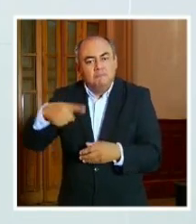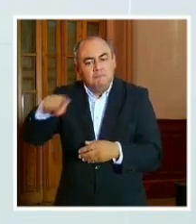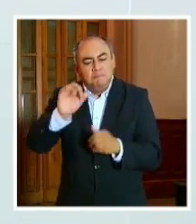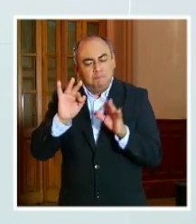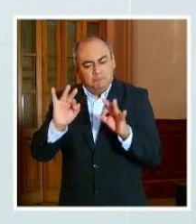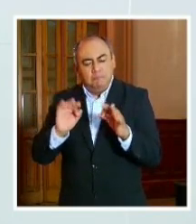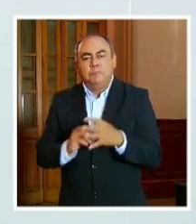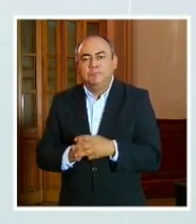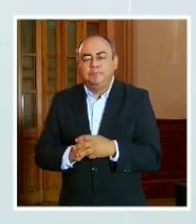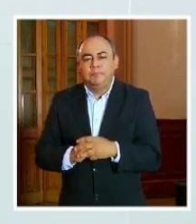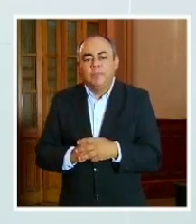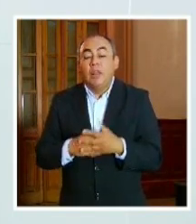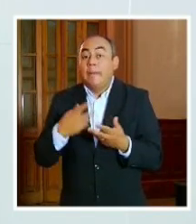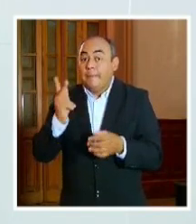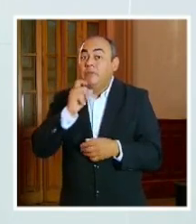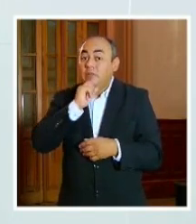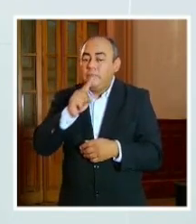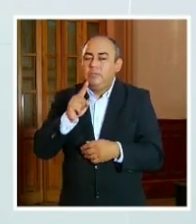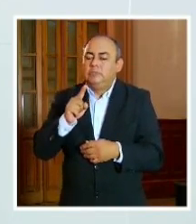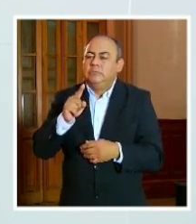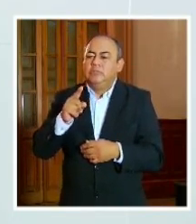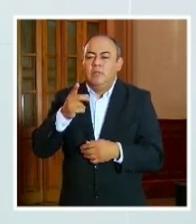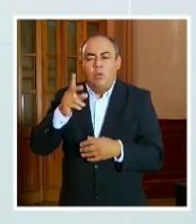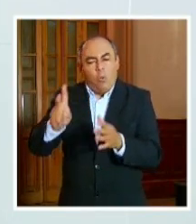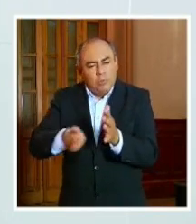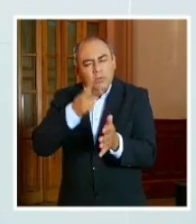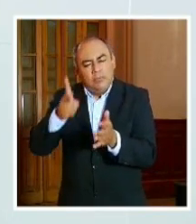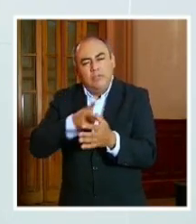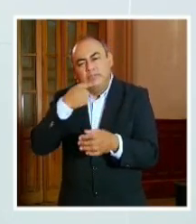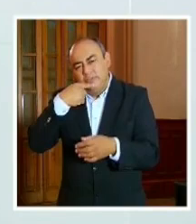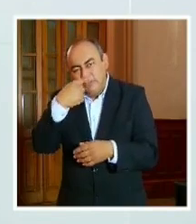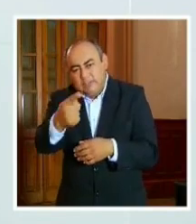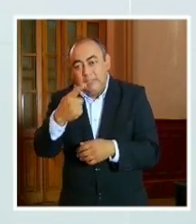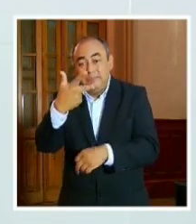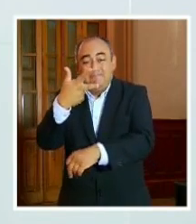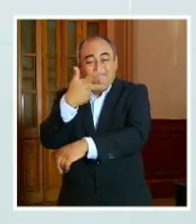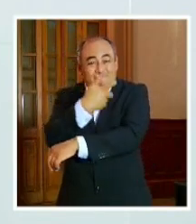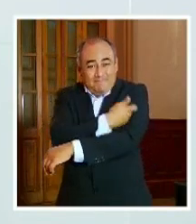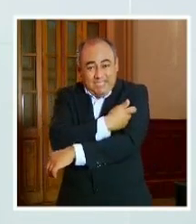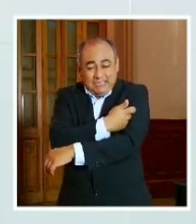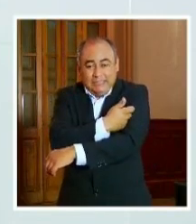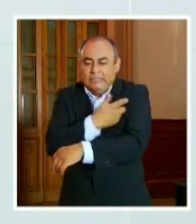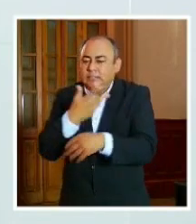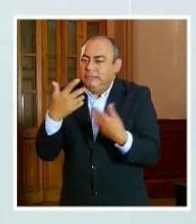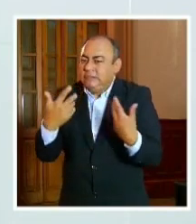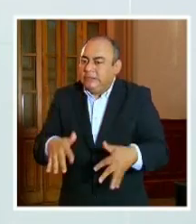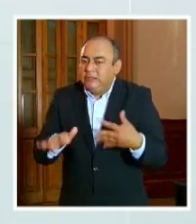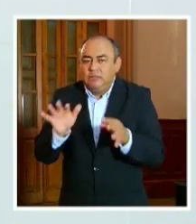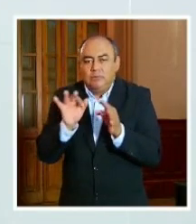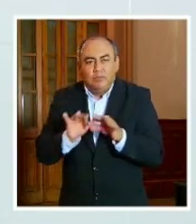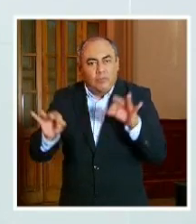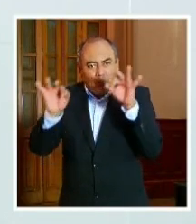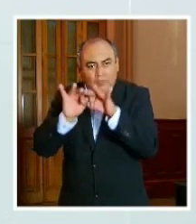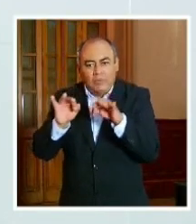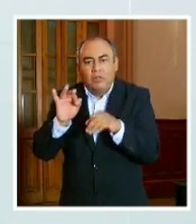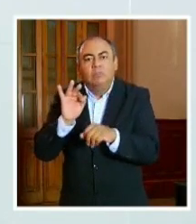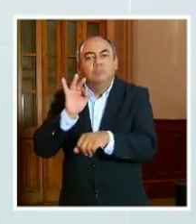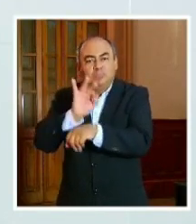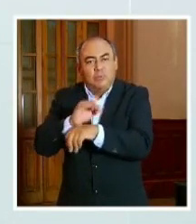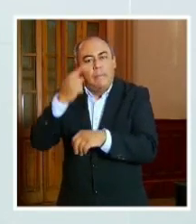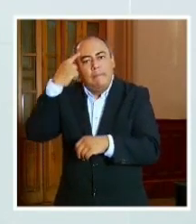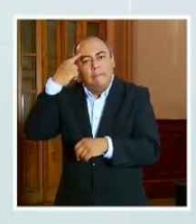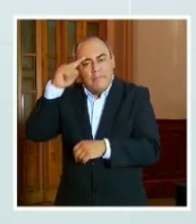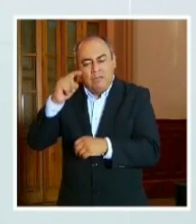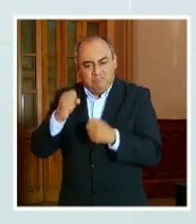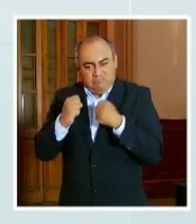sí insistirles en que la vacunación hoy por hoy sigue siendo nuestra estrategia más importante